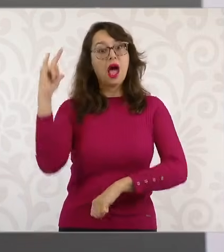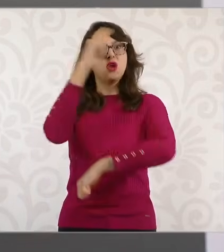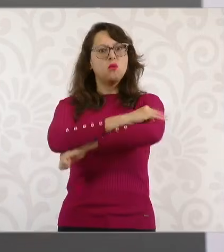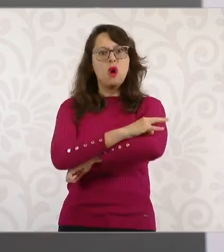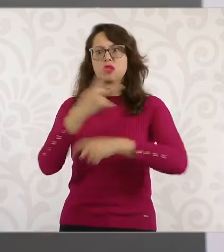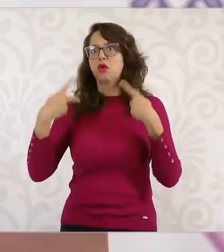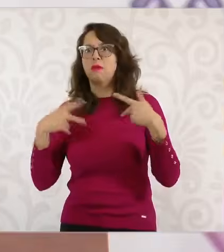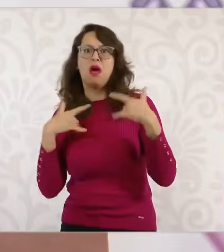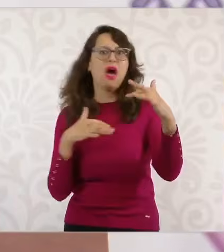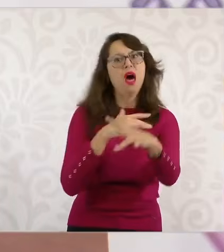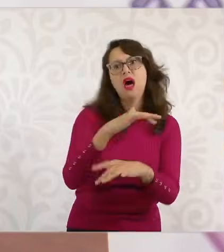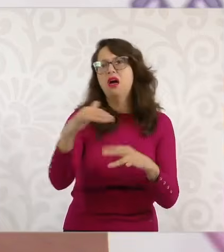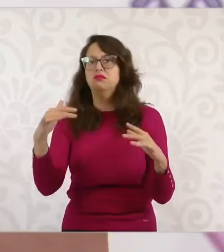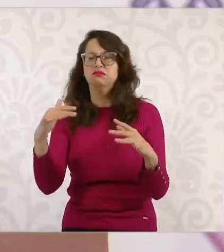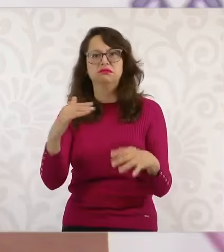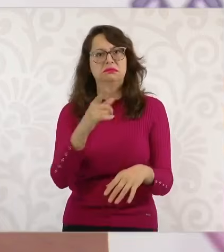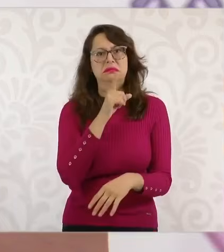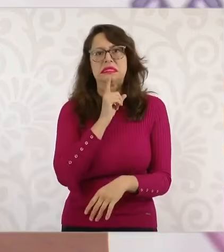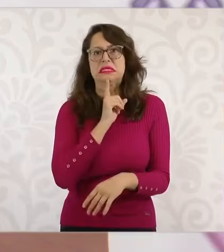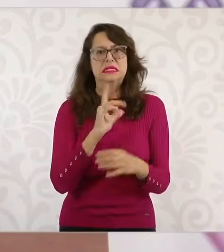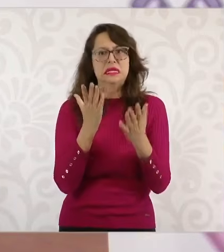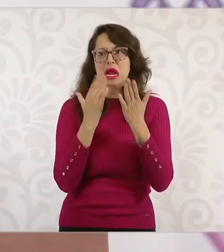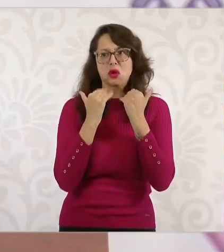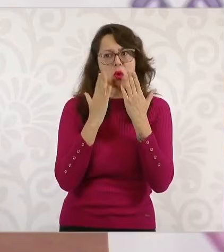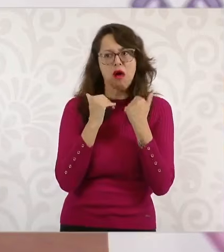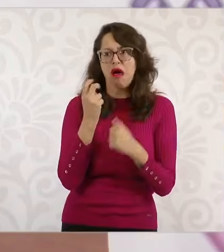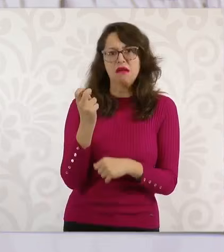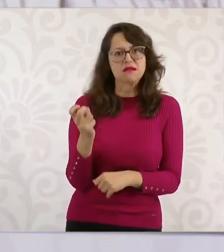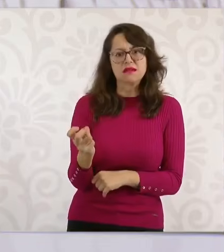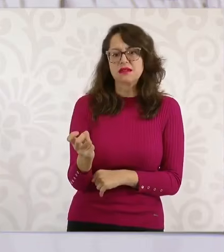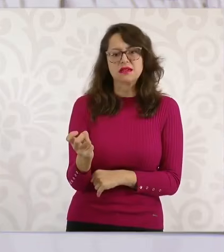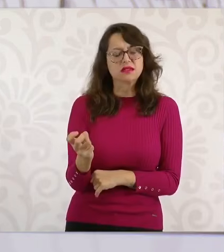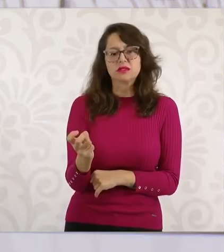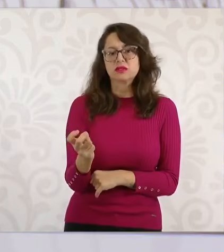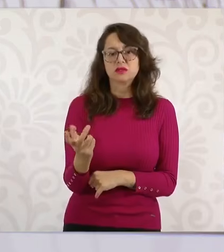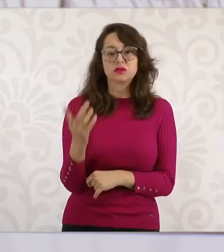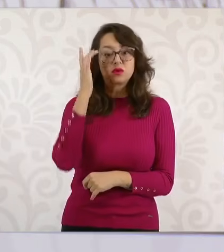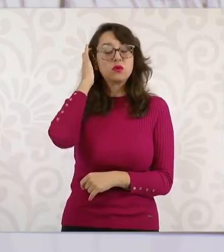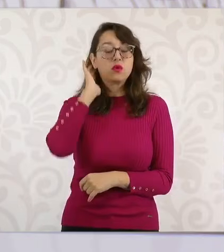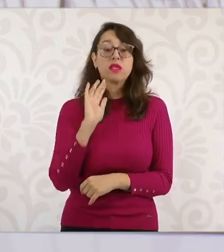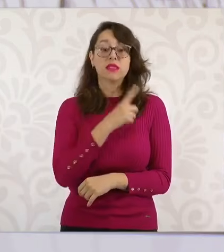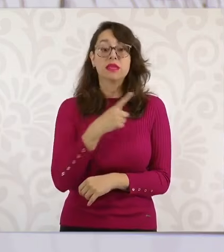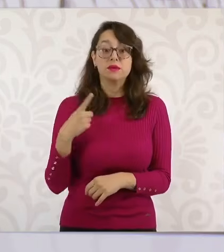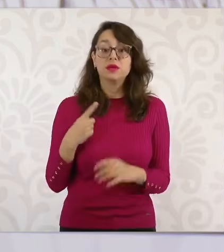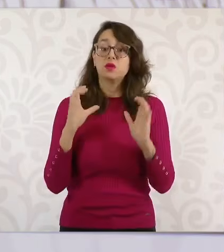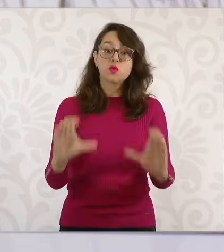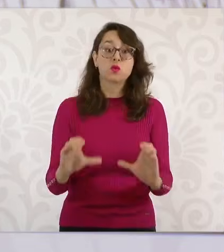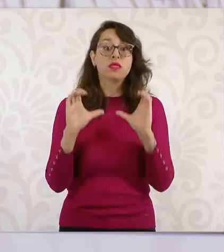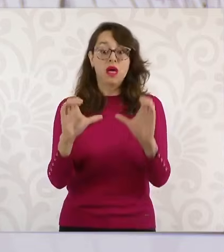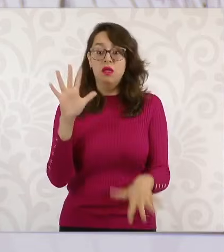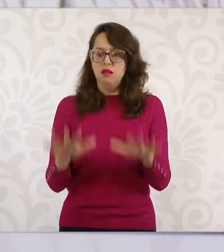hubo muchísimas otras. Hay que tener mucho cuidado con lo que se informa en las redes